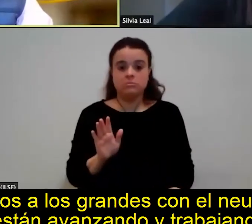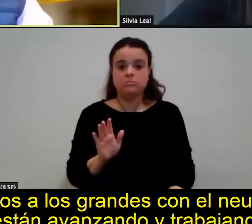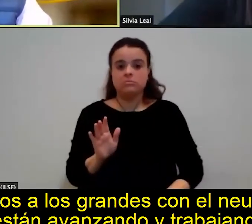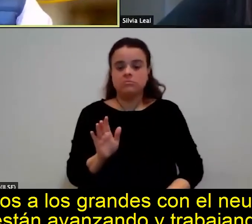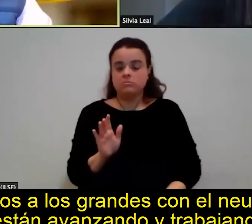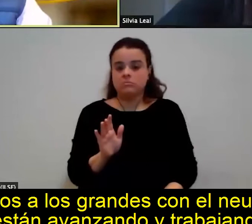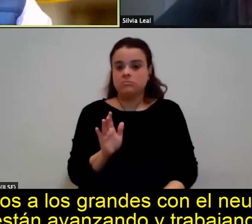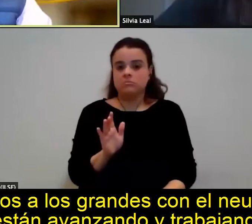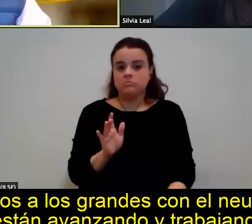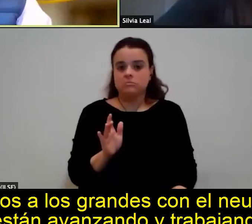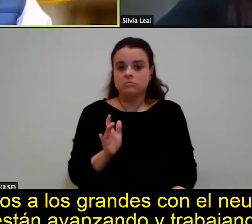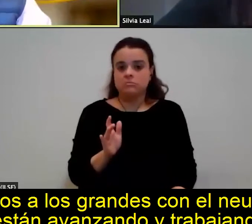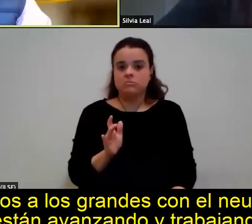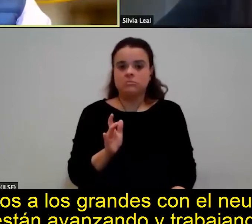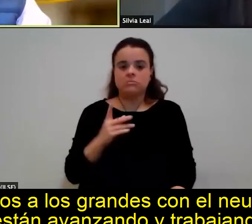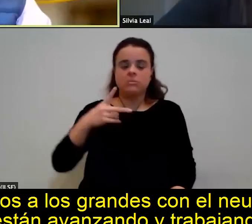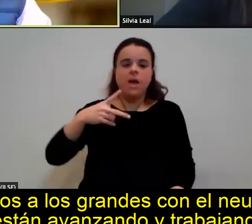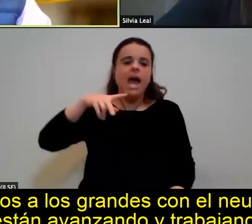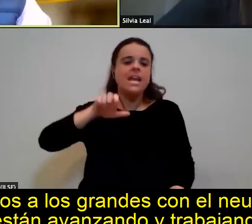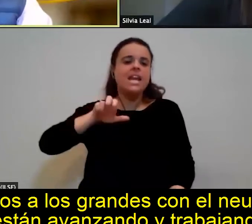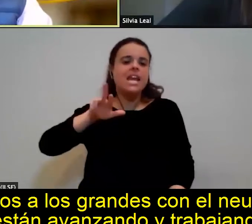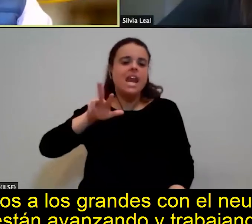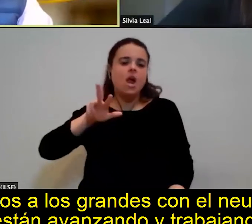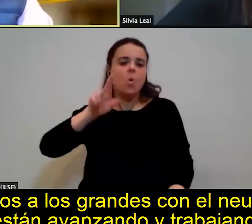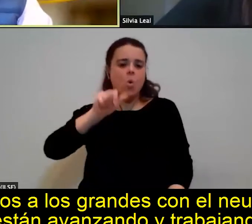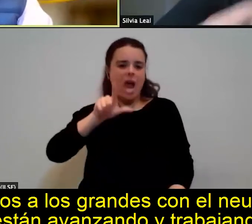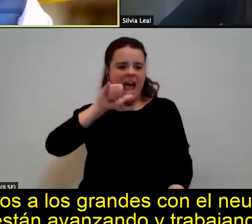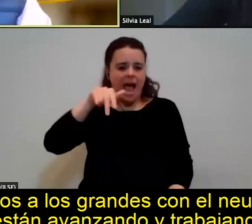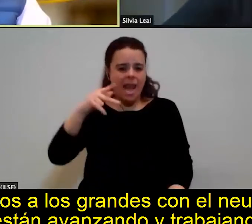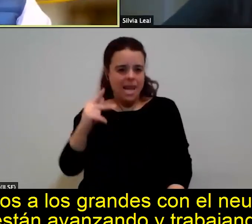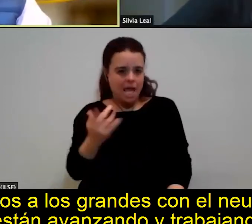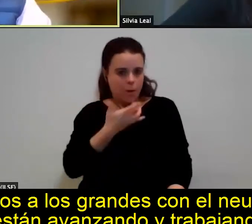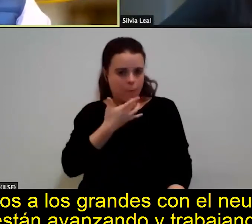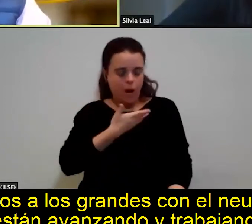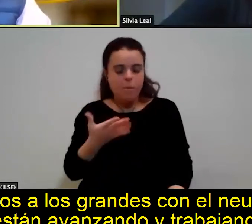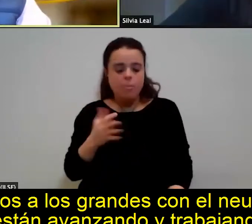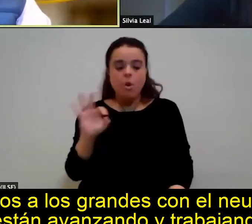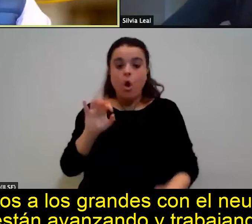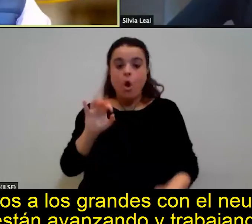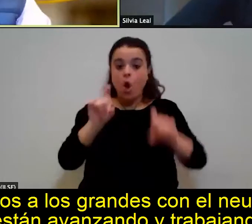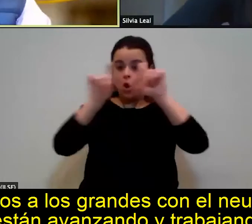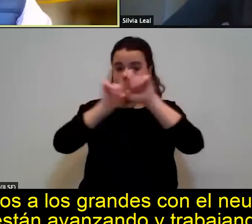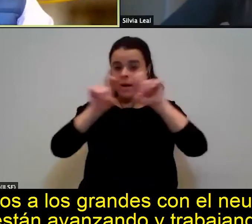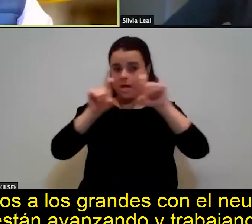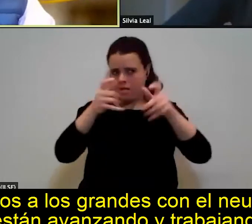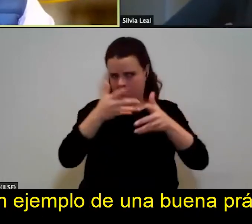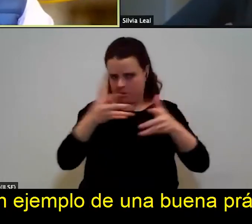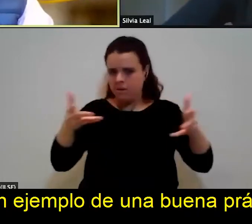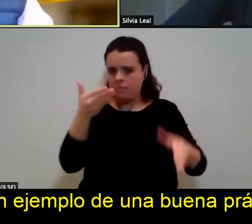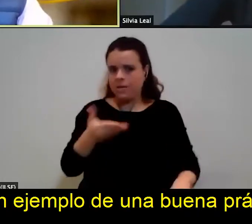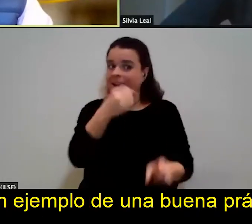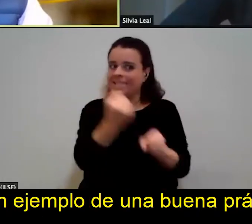Musk con el Neuralink y tenemos a grandes compañías que están avanzando y trabajando en este tema. No sé si